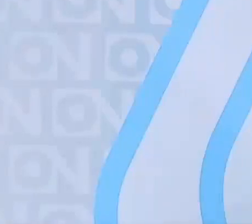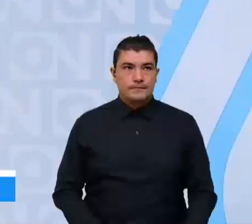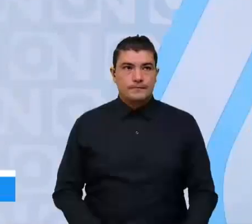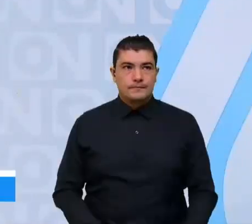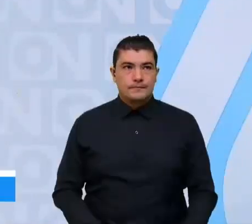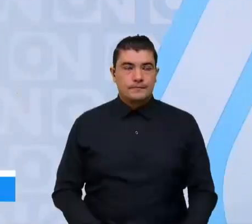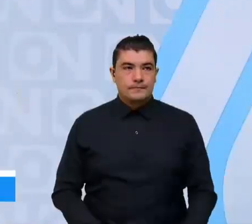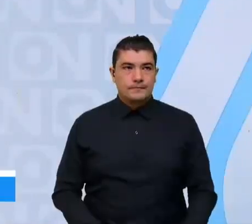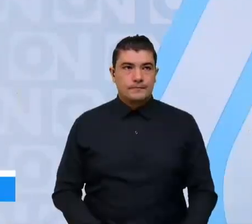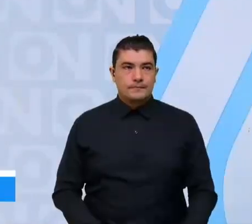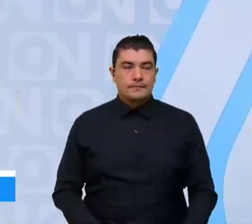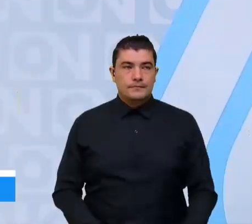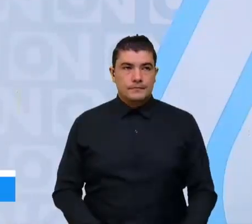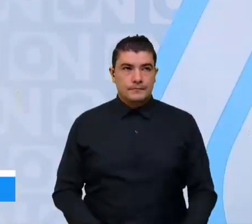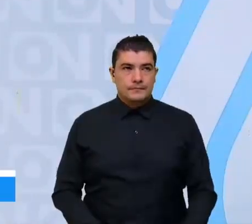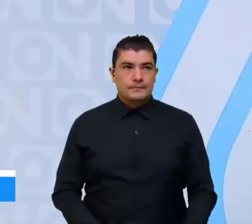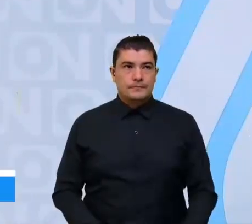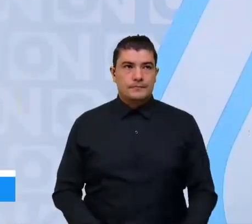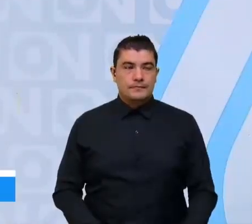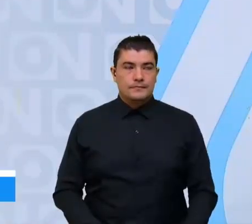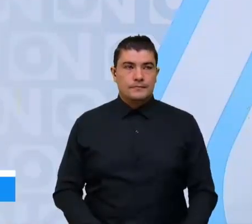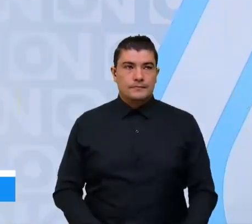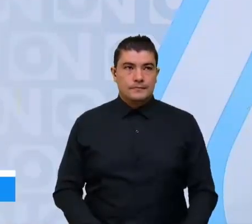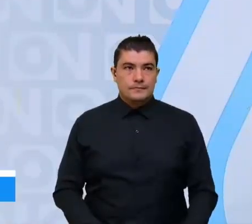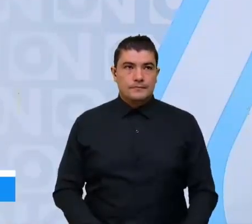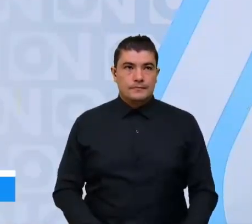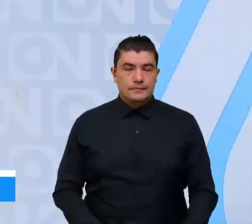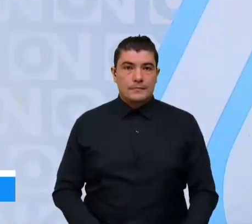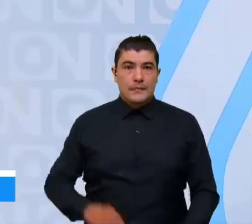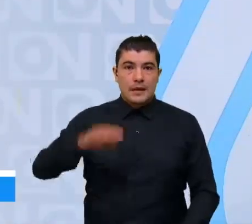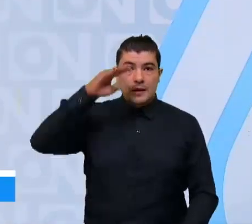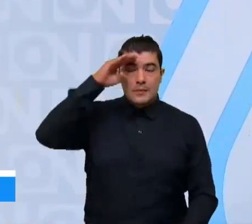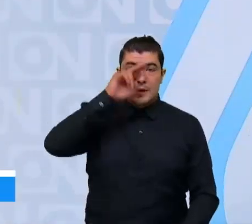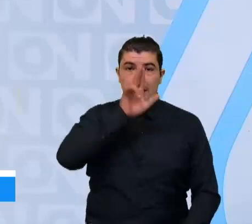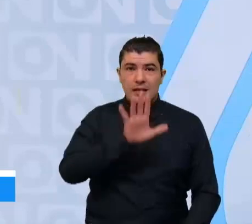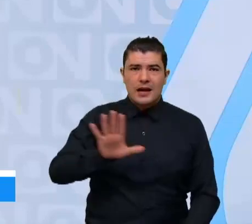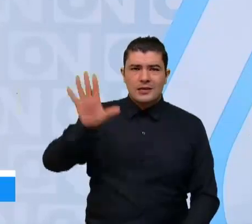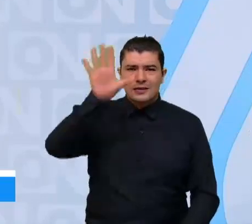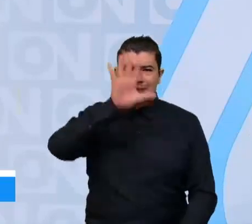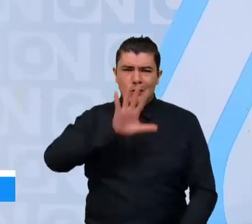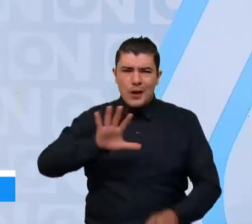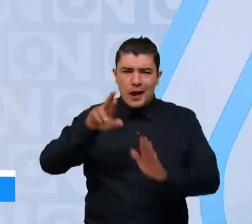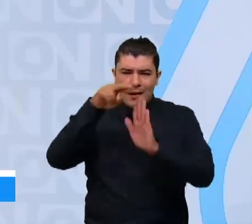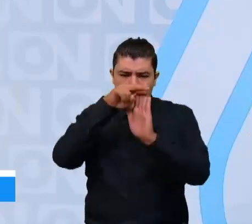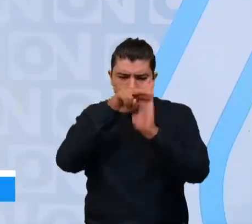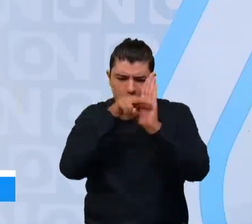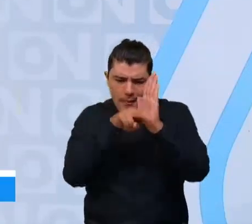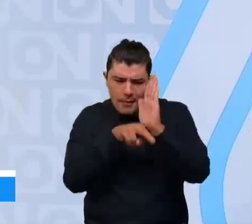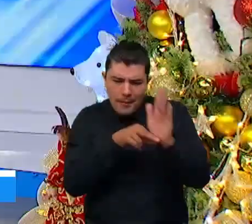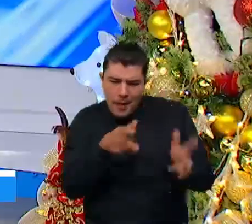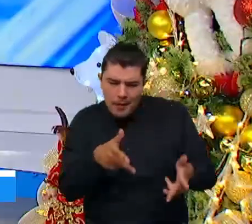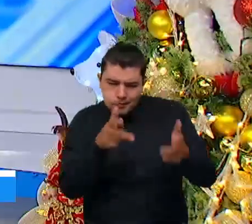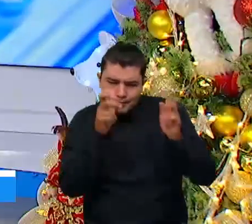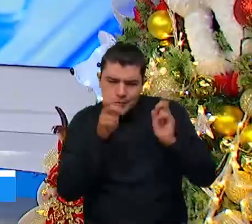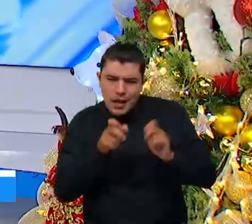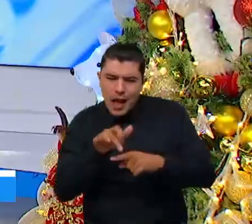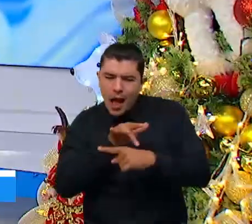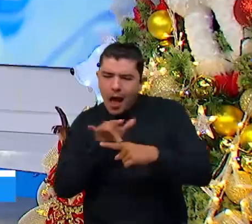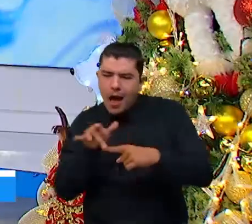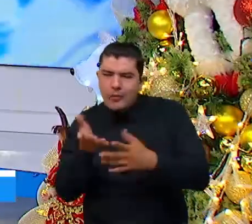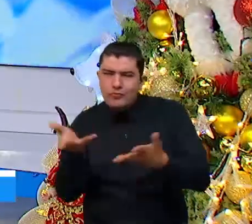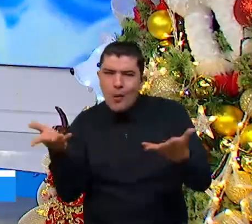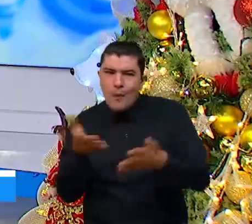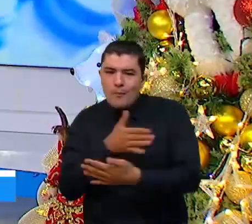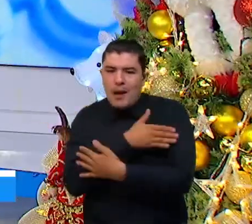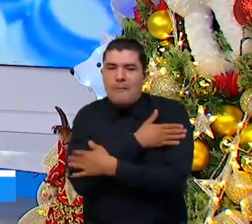Y ya se conocen las nuevas medidas que estará implementando la Policía Nacional en el municipio de Pamplona, norte de Santander. Cristian Ramón,